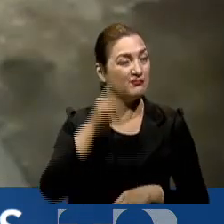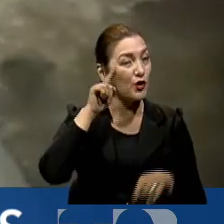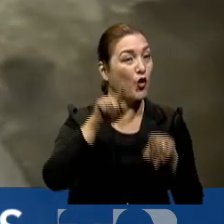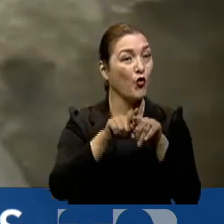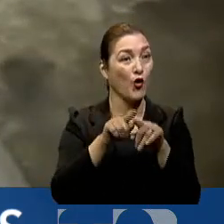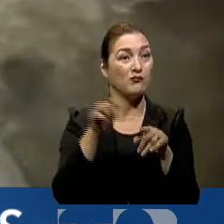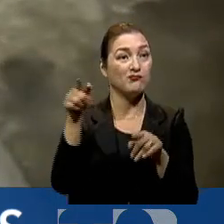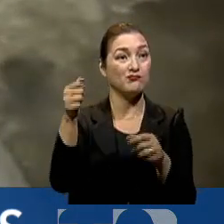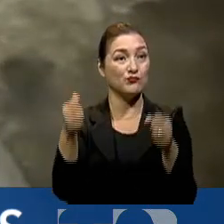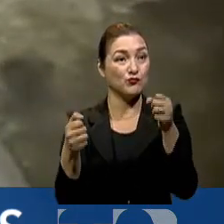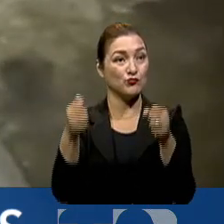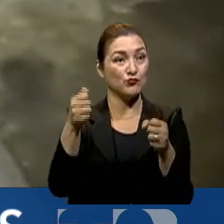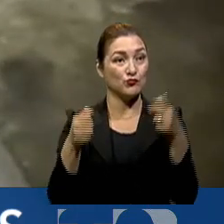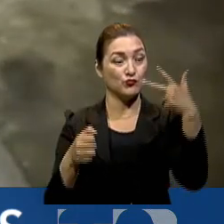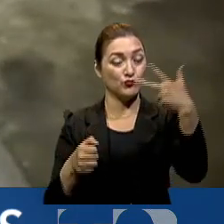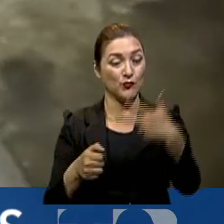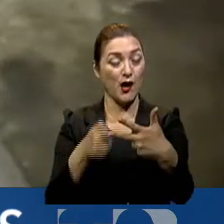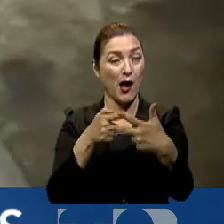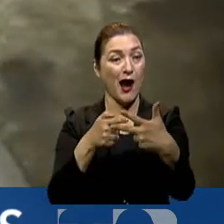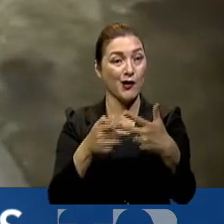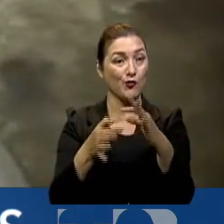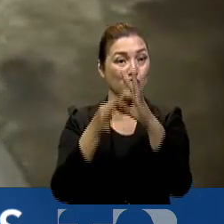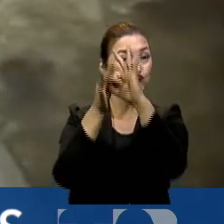este vehículo que observan en pantallas.